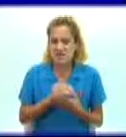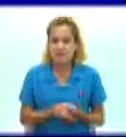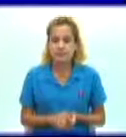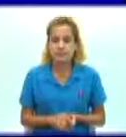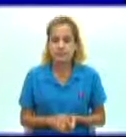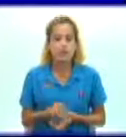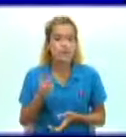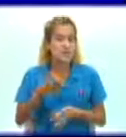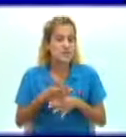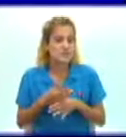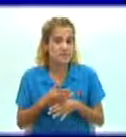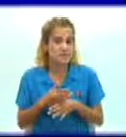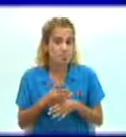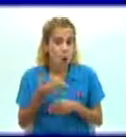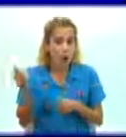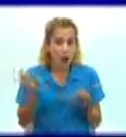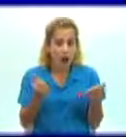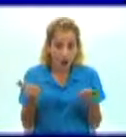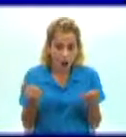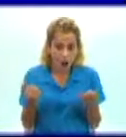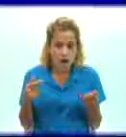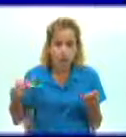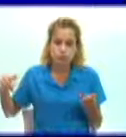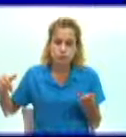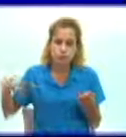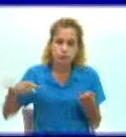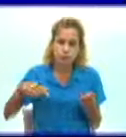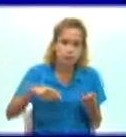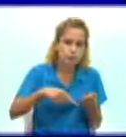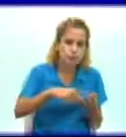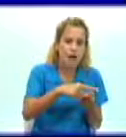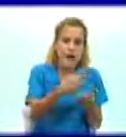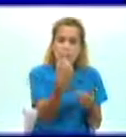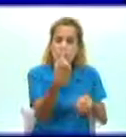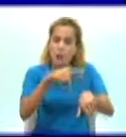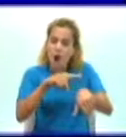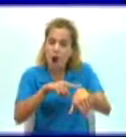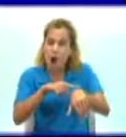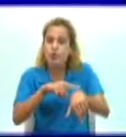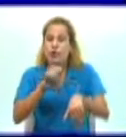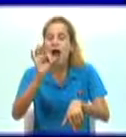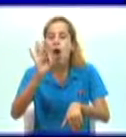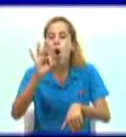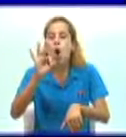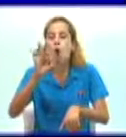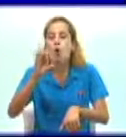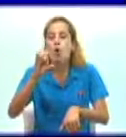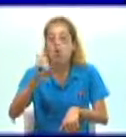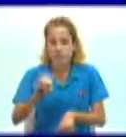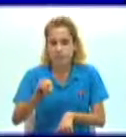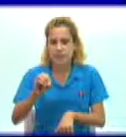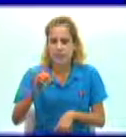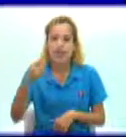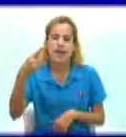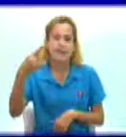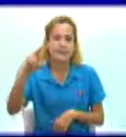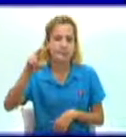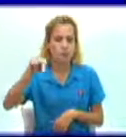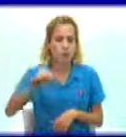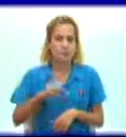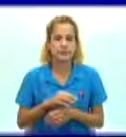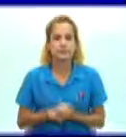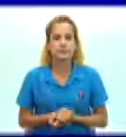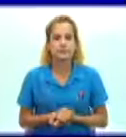automóvil recorre en una hora 80 kilómetros a esa velocidad que él lleva. En este